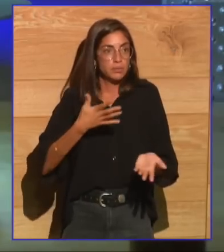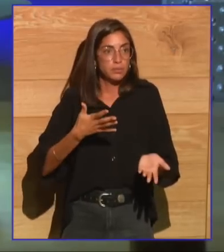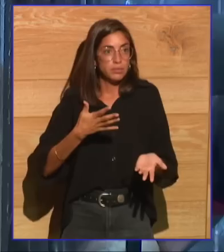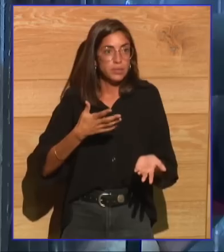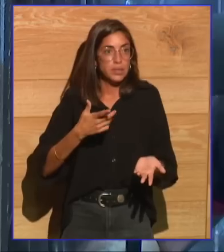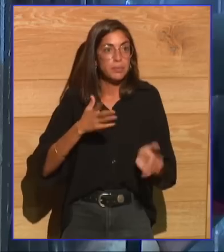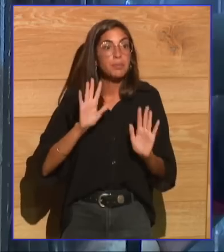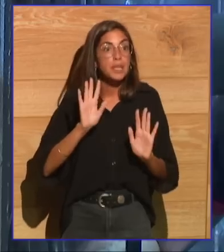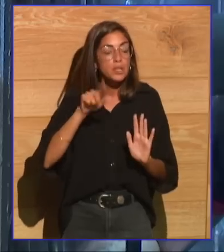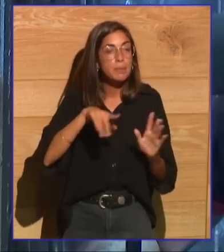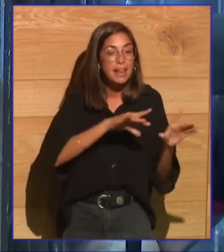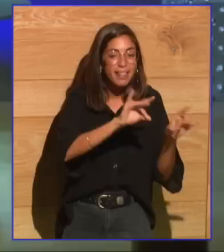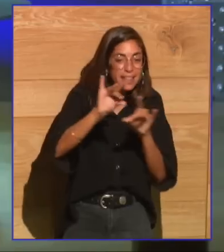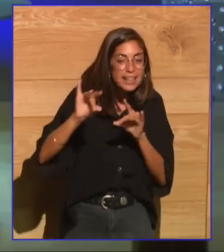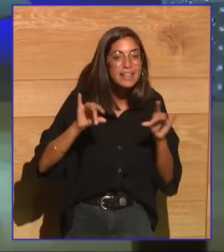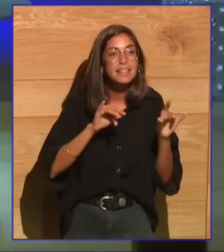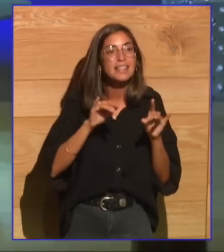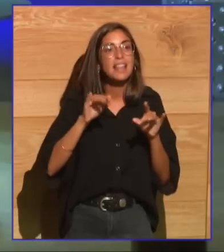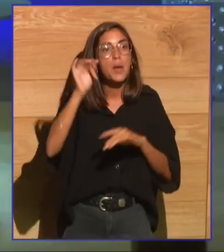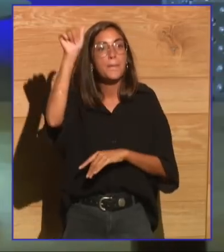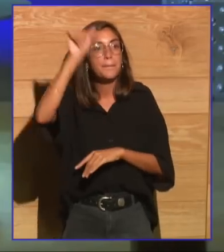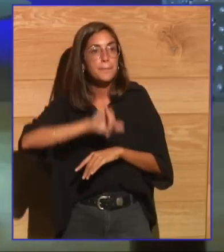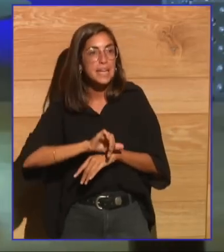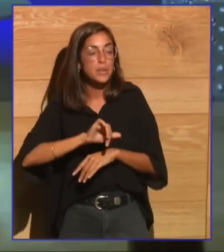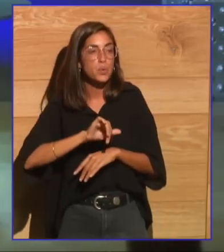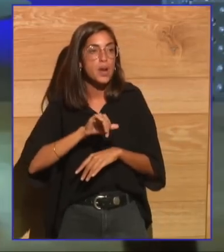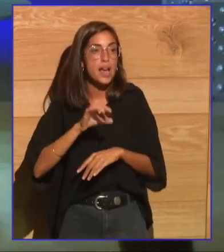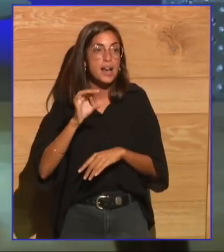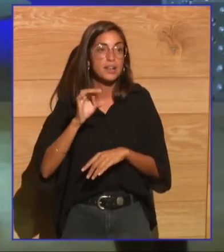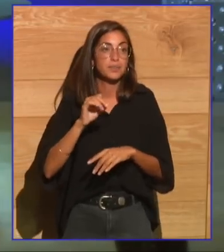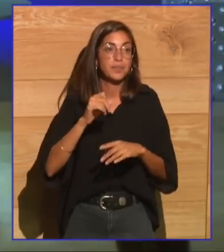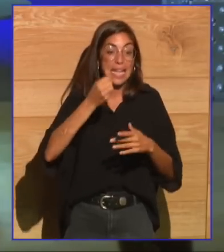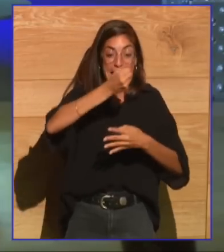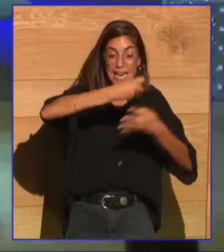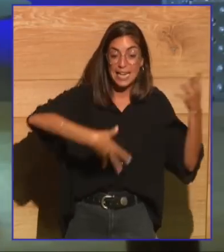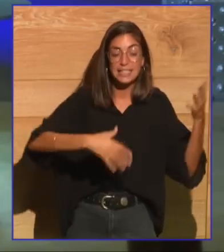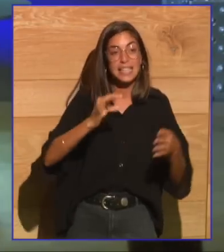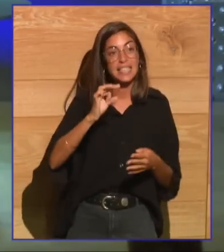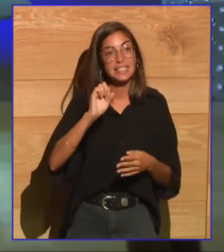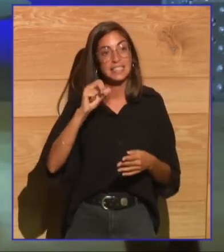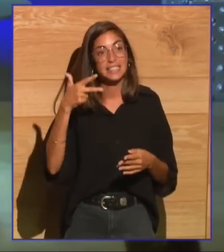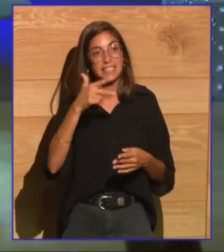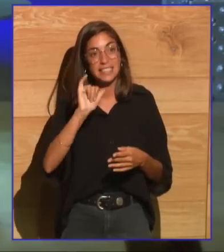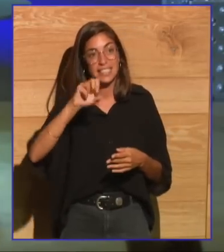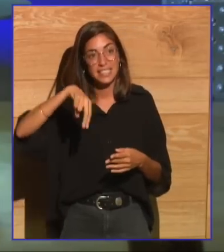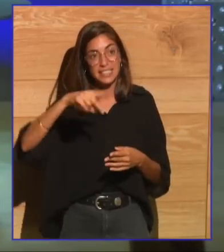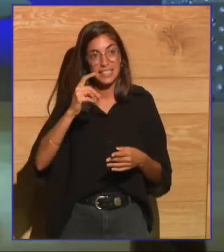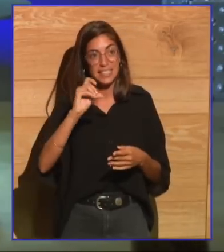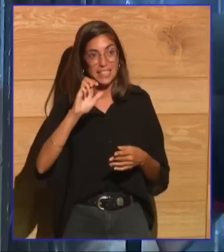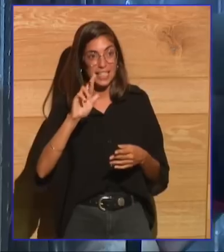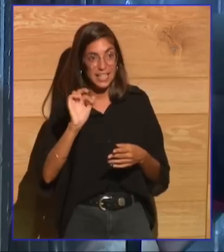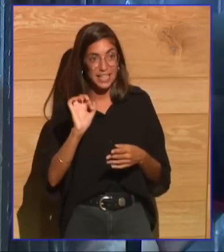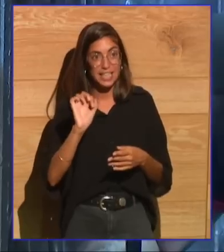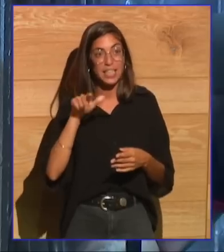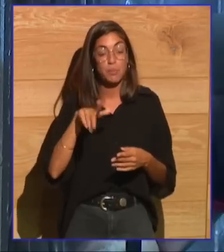de la lista de schindler cuando van acaba es bueno está muerto el yo os acordais cuando va acaba si estás cuando va a caballo